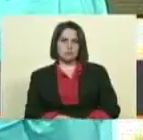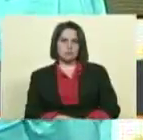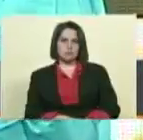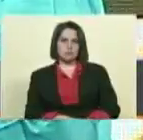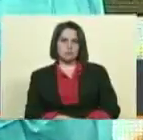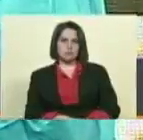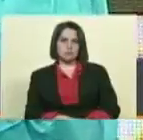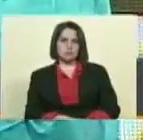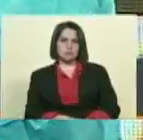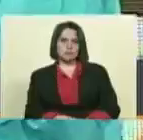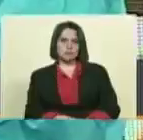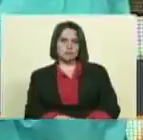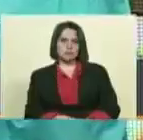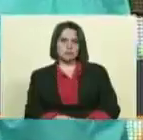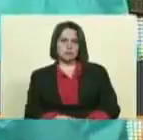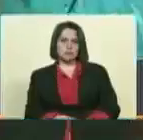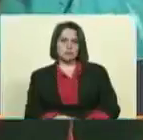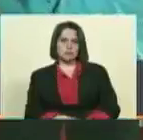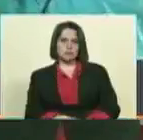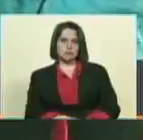Conseguir la